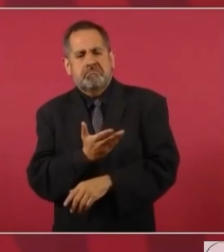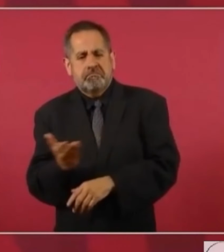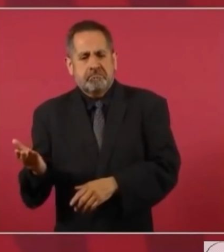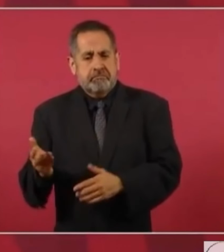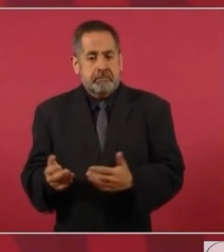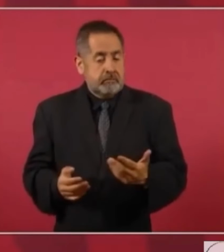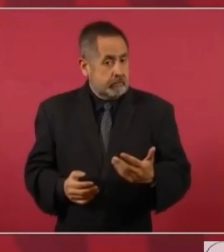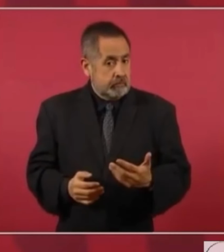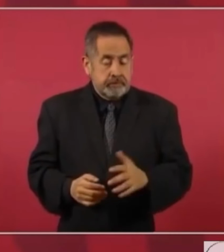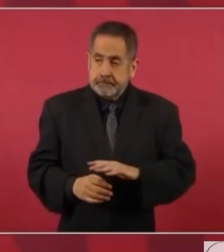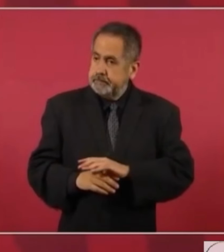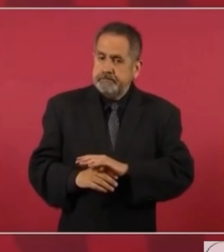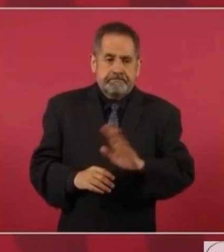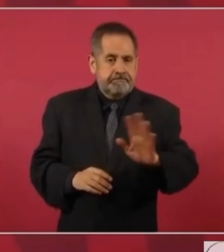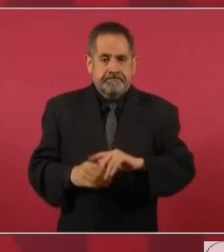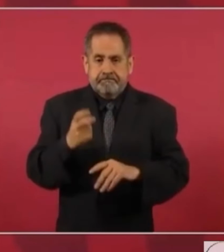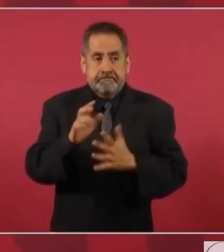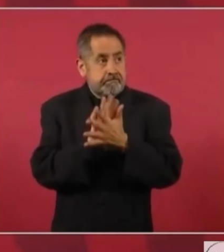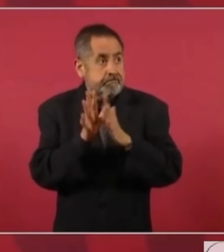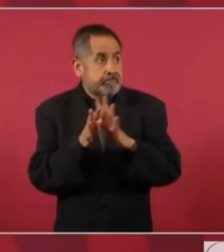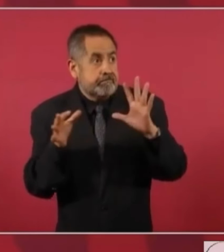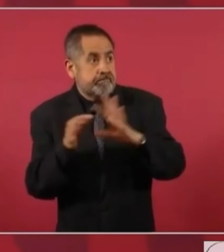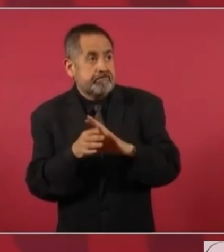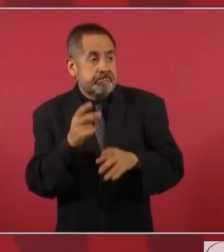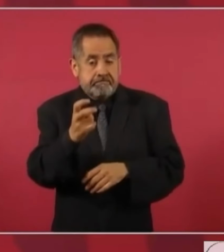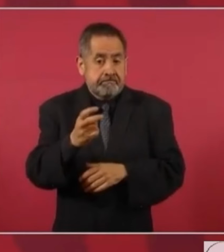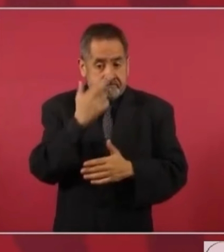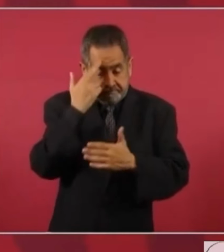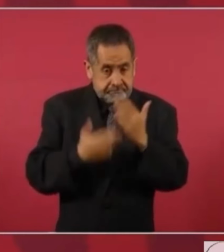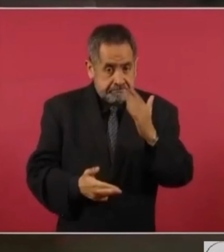Eso ya no se permite.